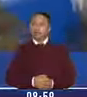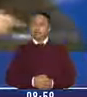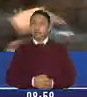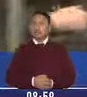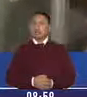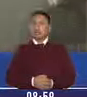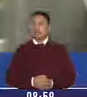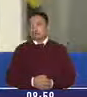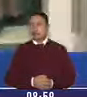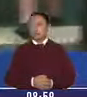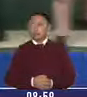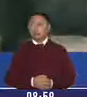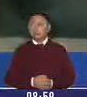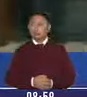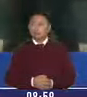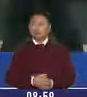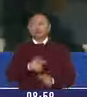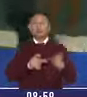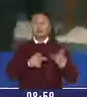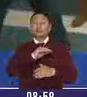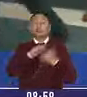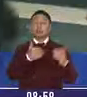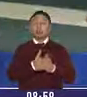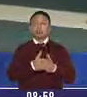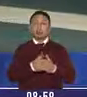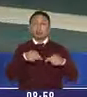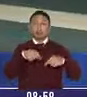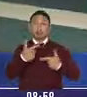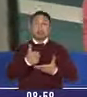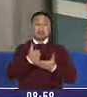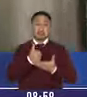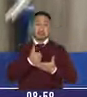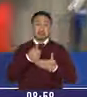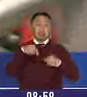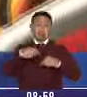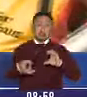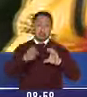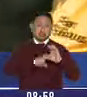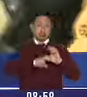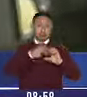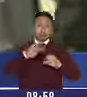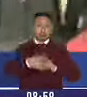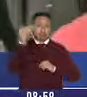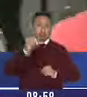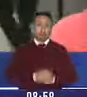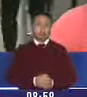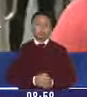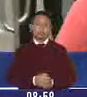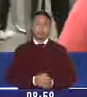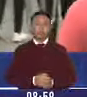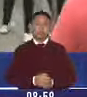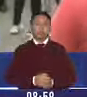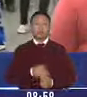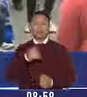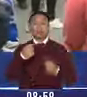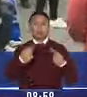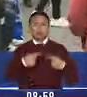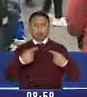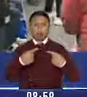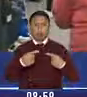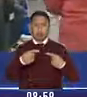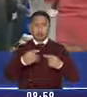Para la ciudadanía de Quito, creo que va a ser un beneficio para poder movilizarnos. ¿Está en tu rutina diaria